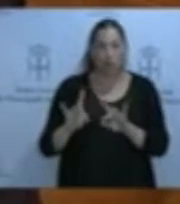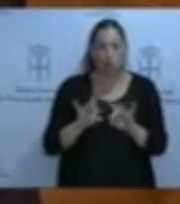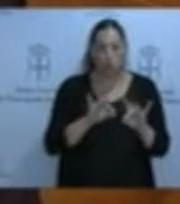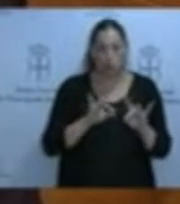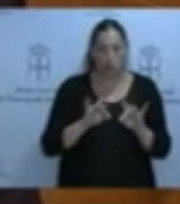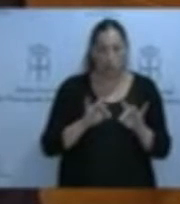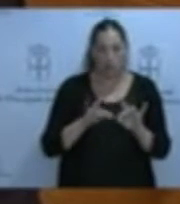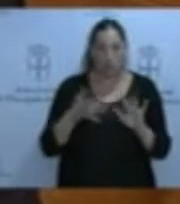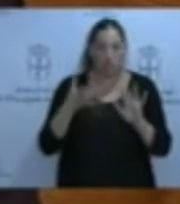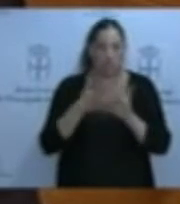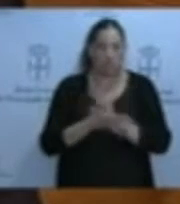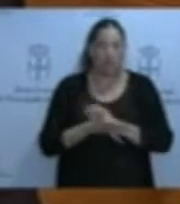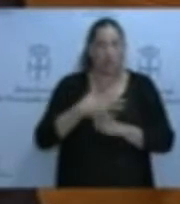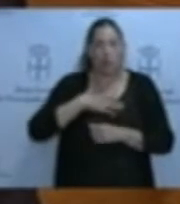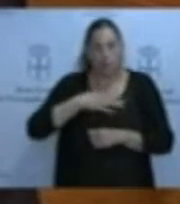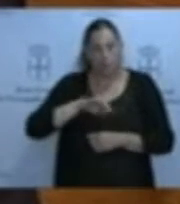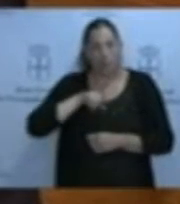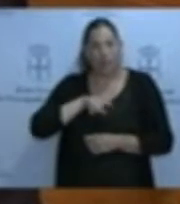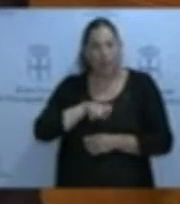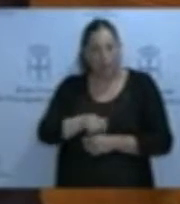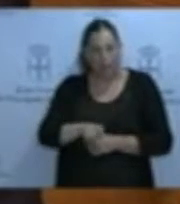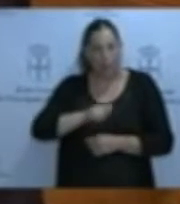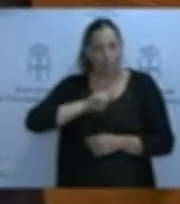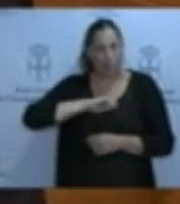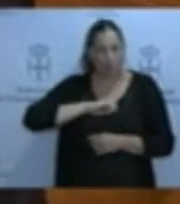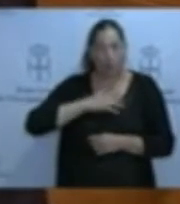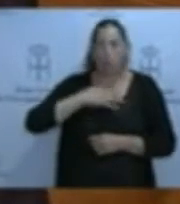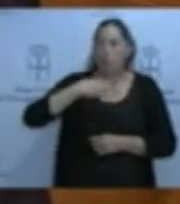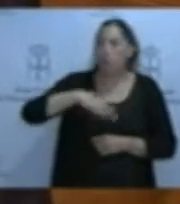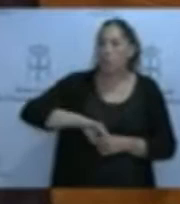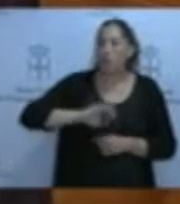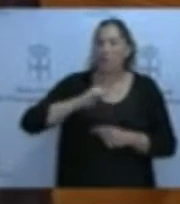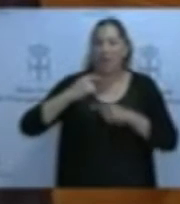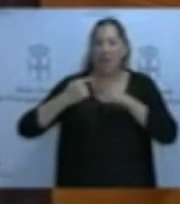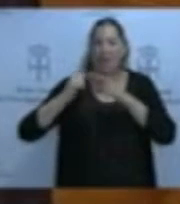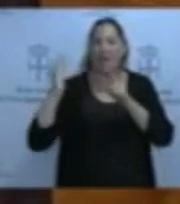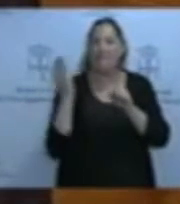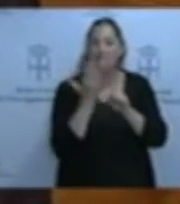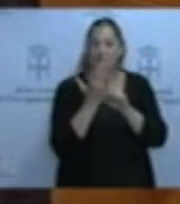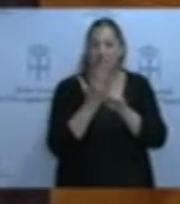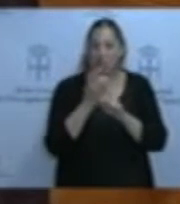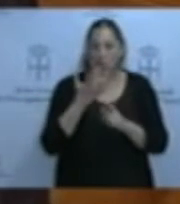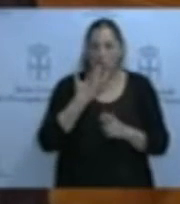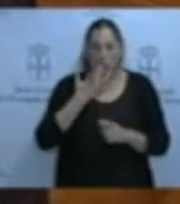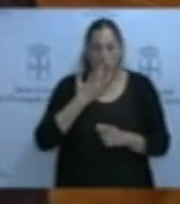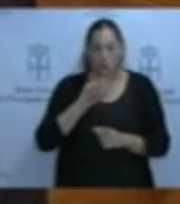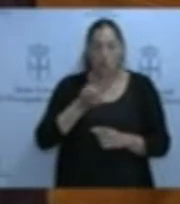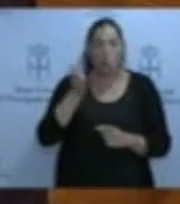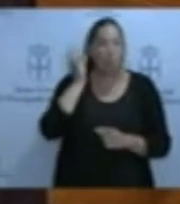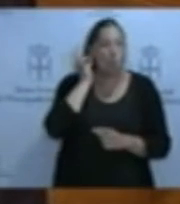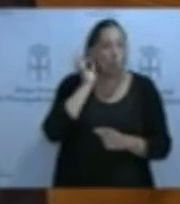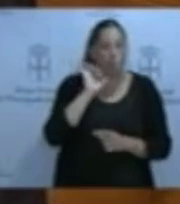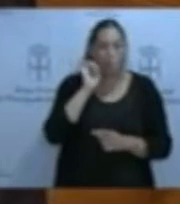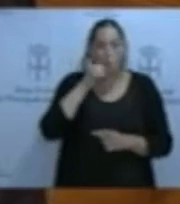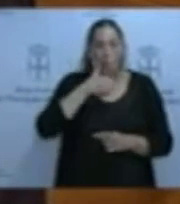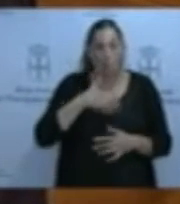baladí, que pueden ser cancerígenos e incluso producir efectos adversos a mujeres embarazadas y un largo etcétera.